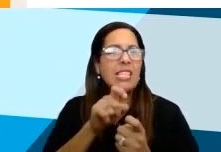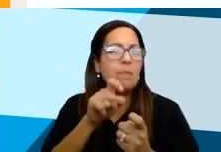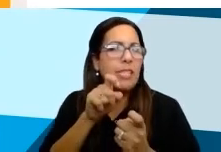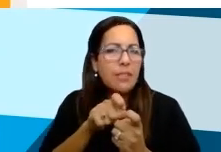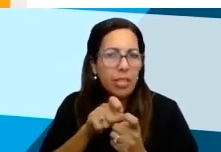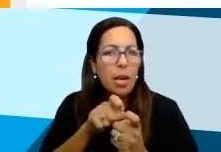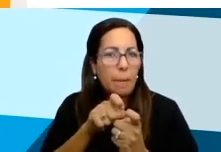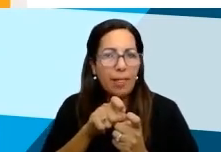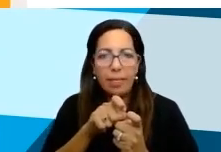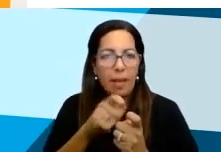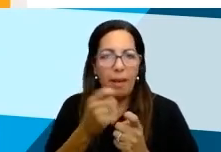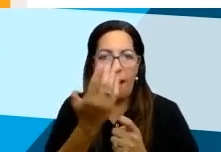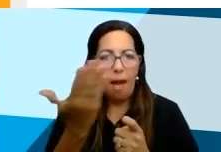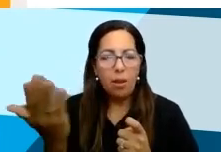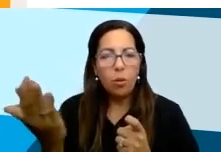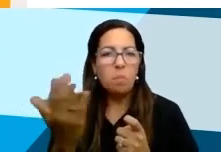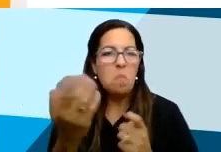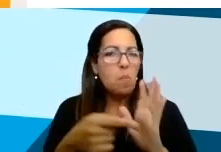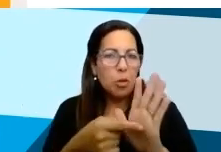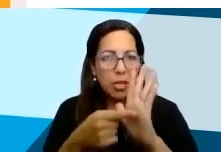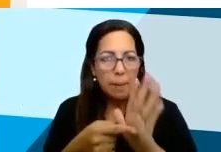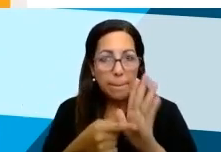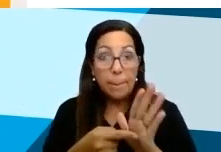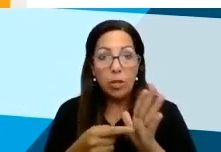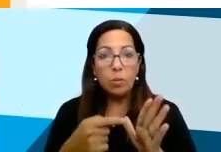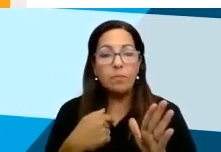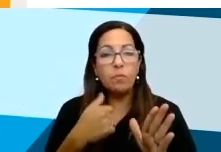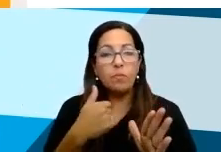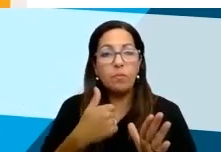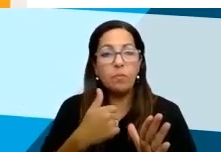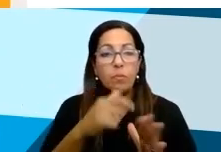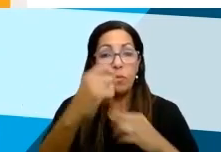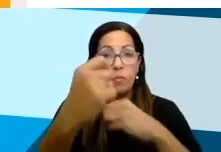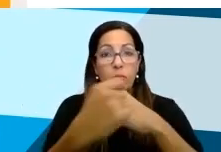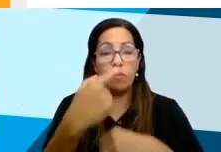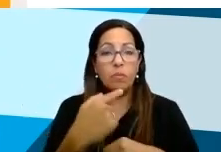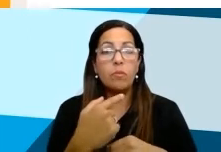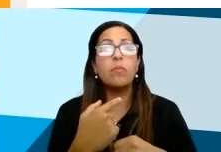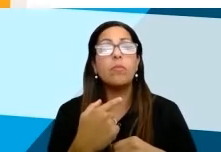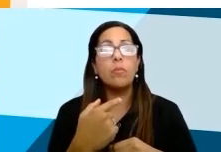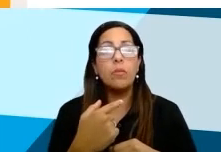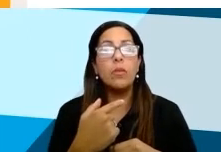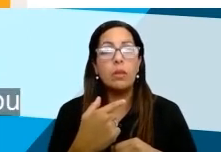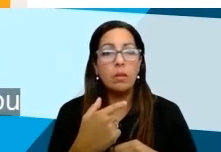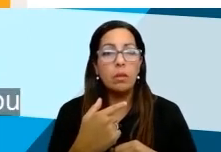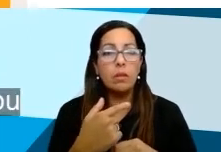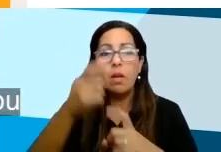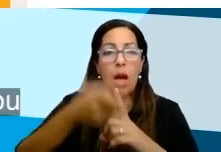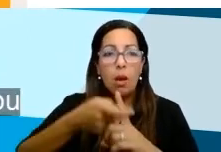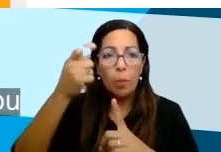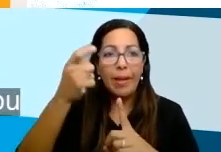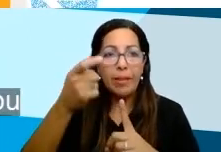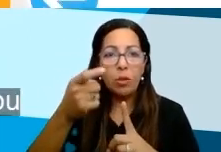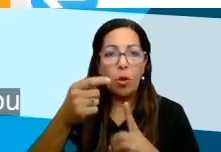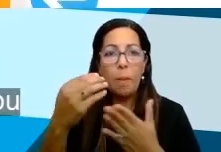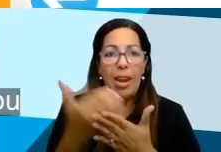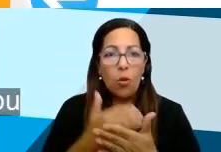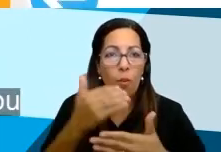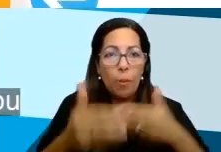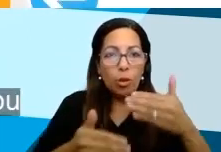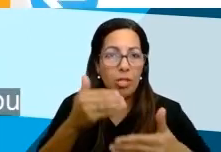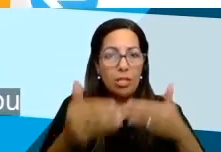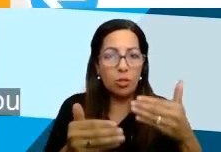como son la de recibir notificaciones a través del registro de nuevos procesos, también